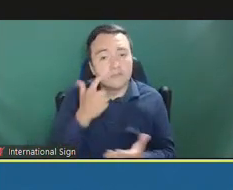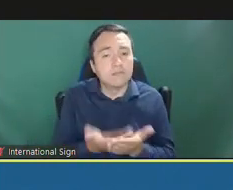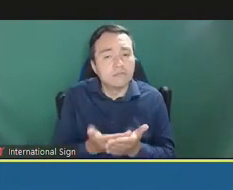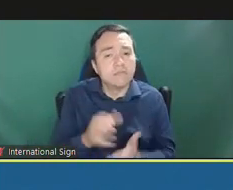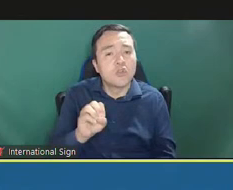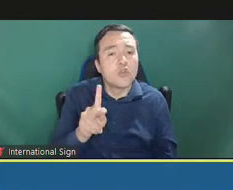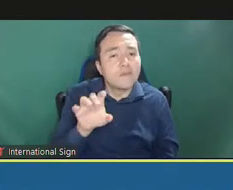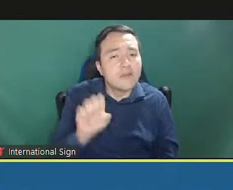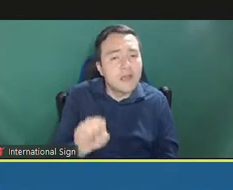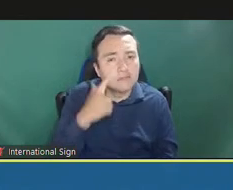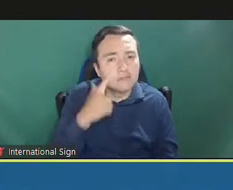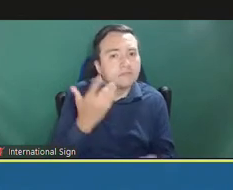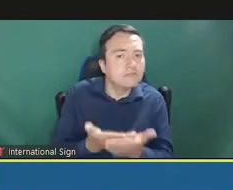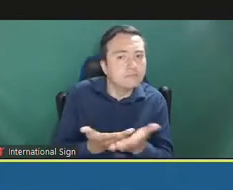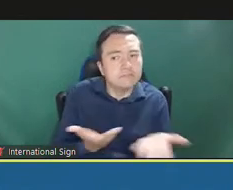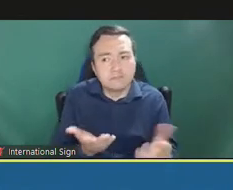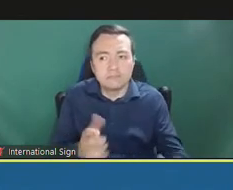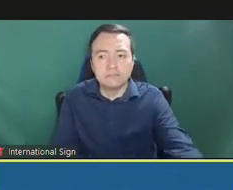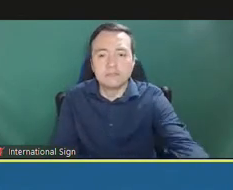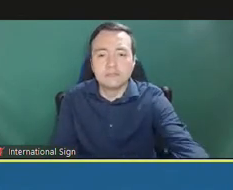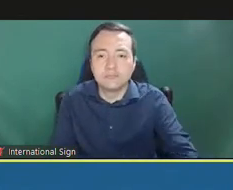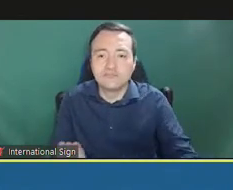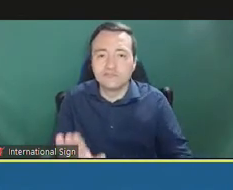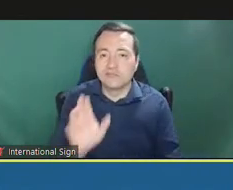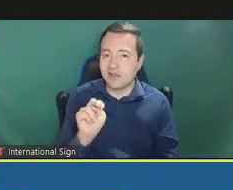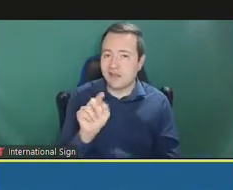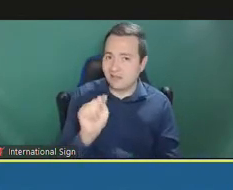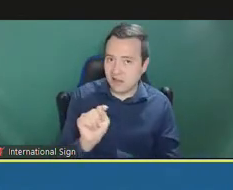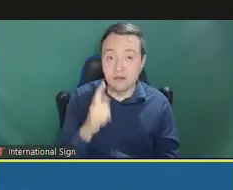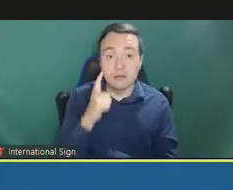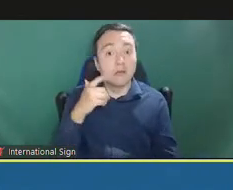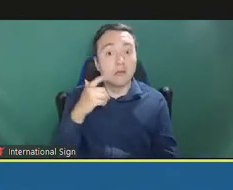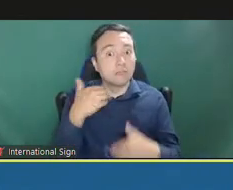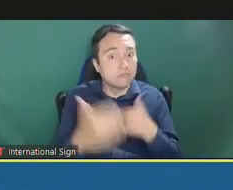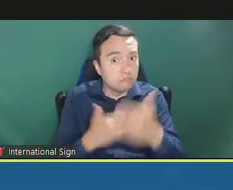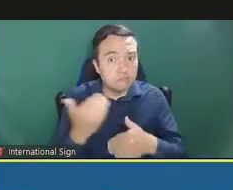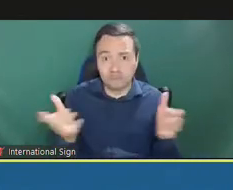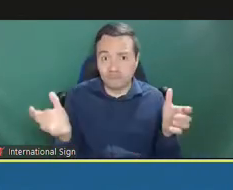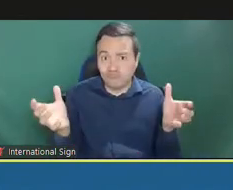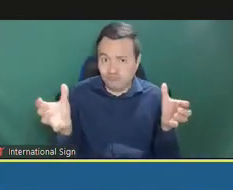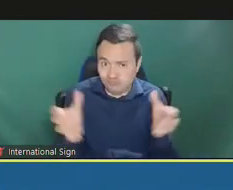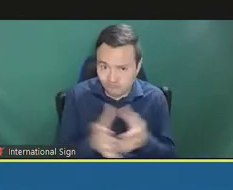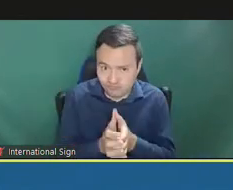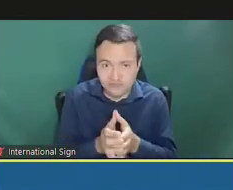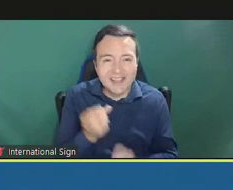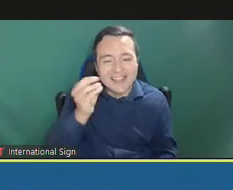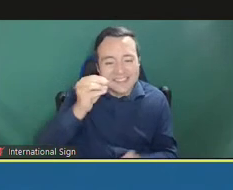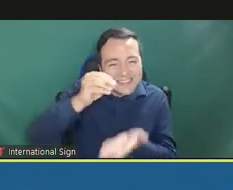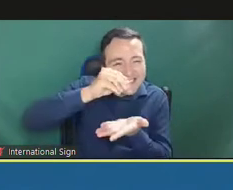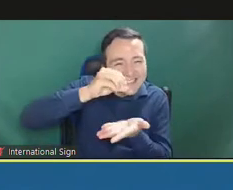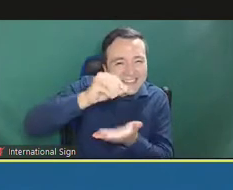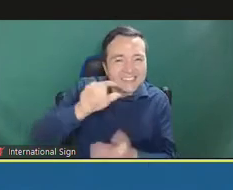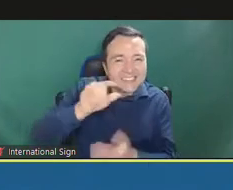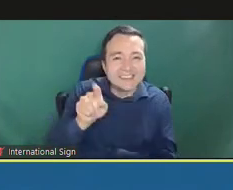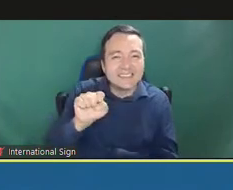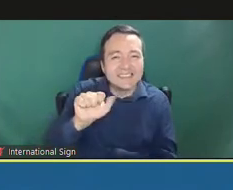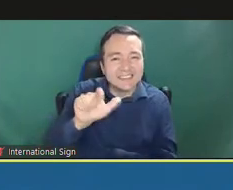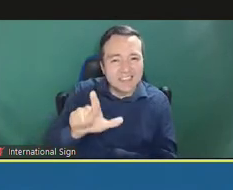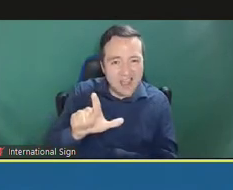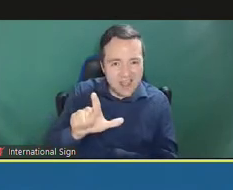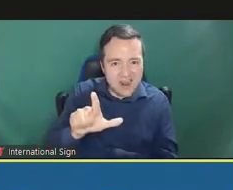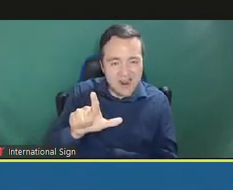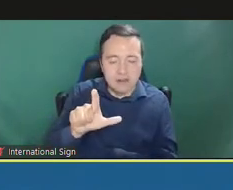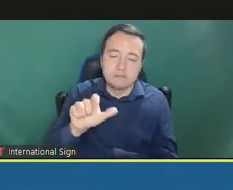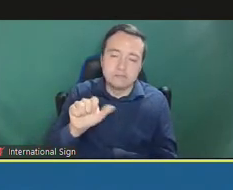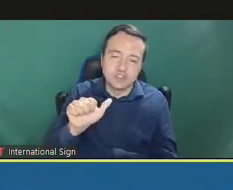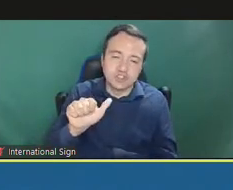cnt la reducción de la ingesta de sal es corto efectivo y al reducir